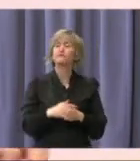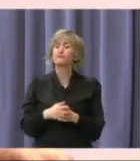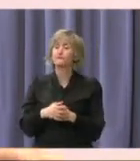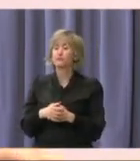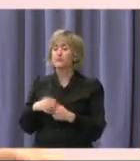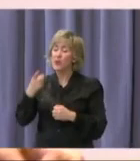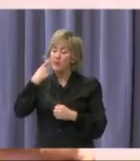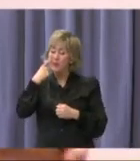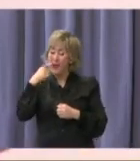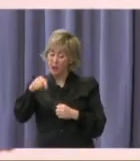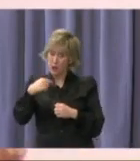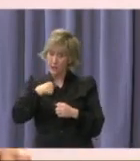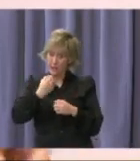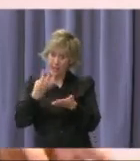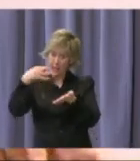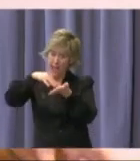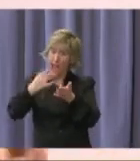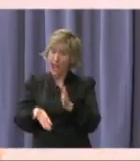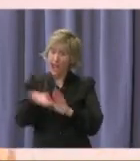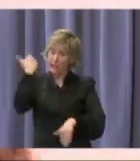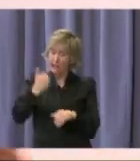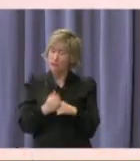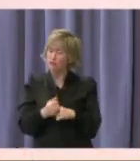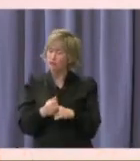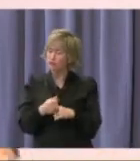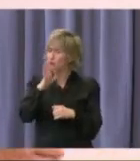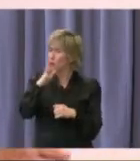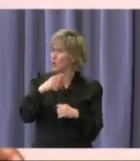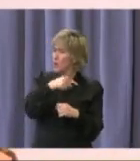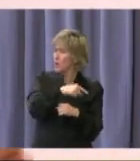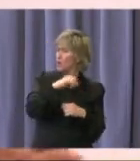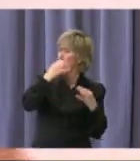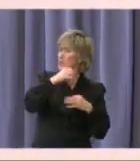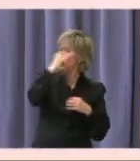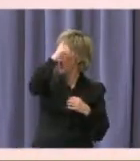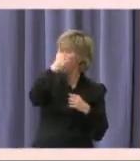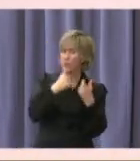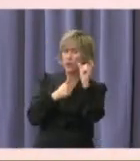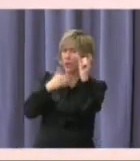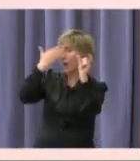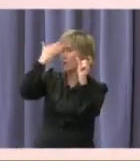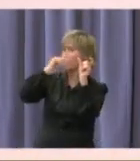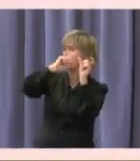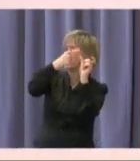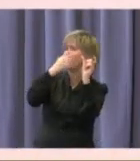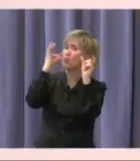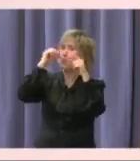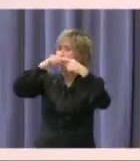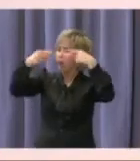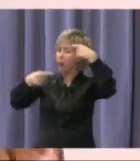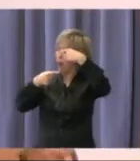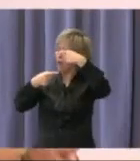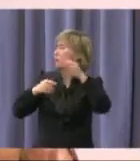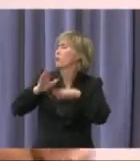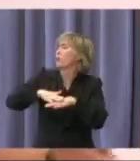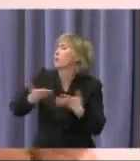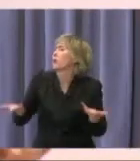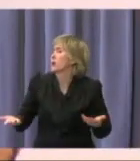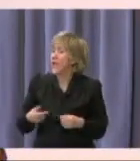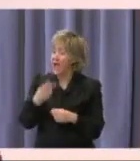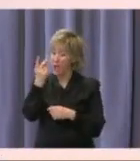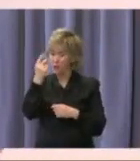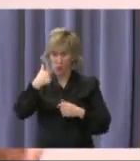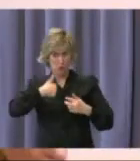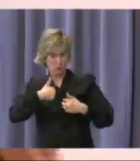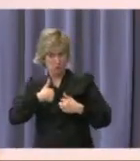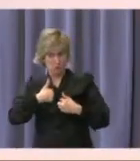una cuenta. ¿Por qué tienes que tú ir en primer lugar? ¿No puedo ir yo? Es decir, son cosas que tú dices, ¿por qué no le pongo el apellido mío